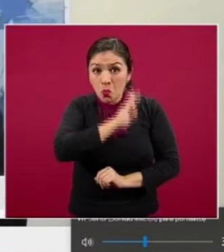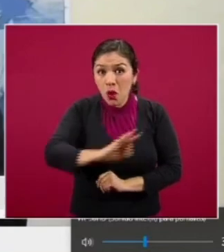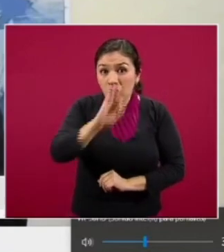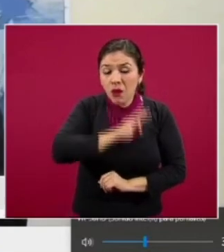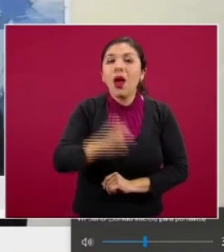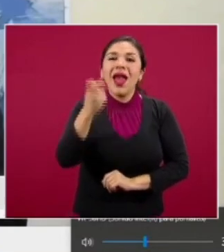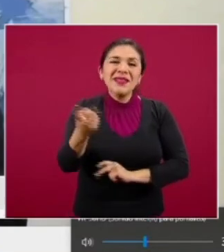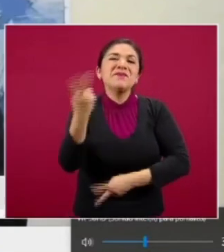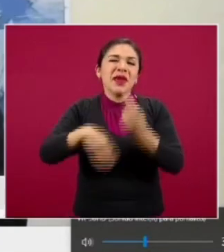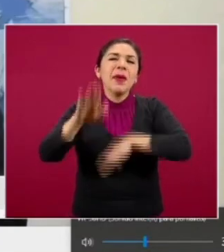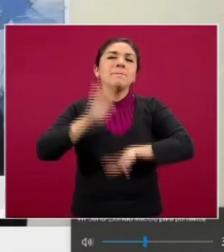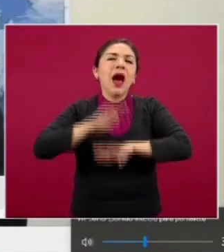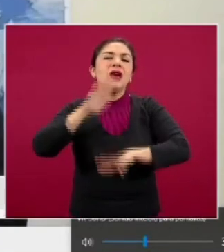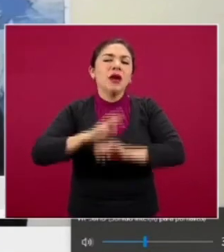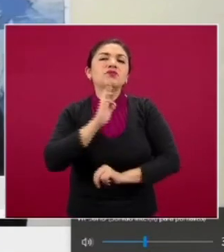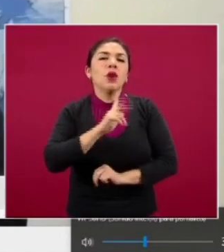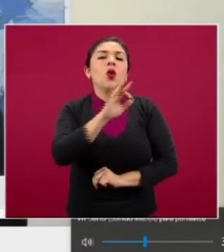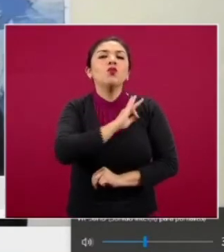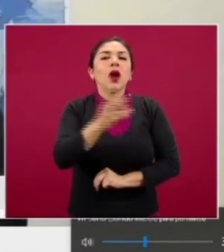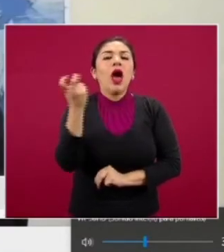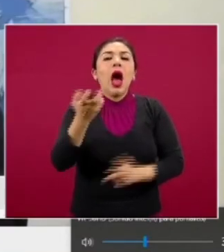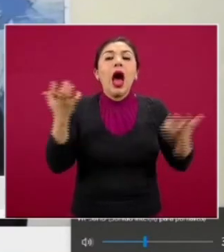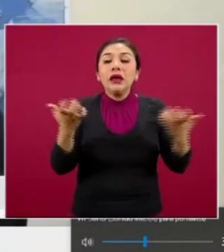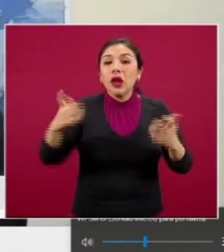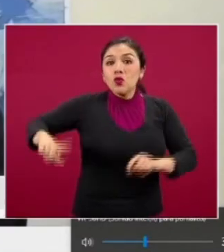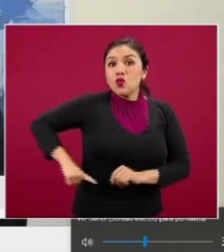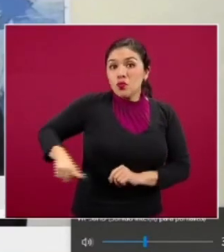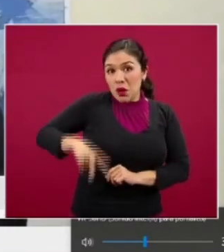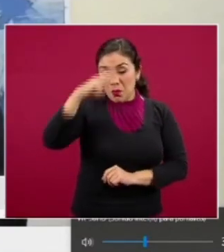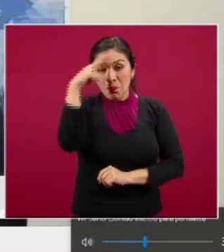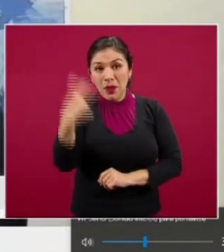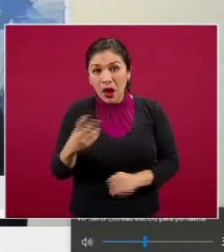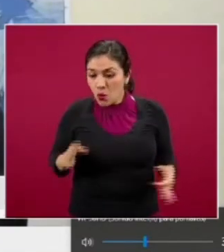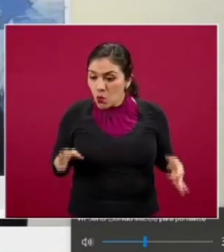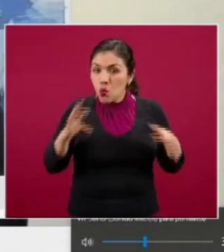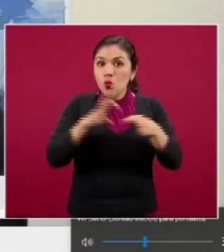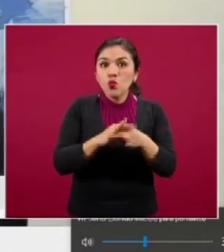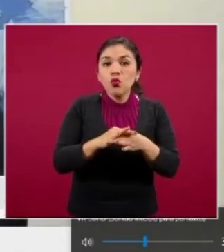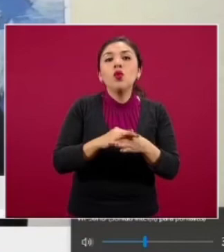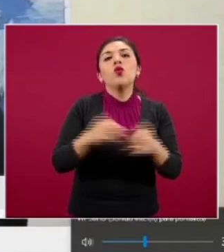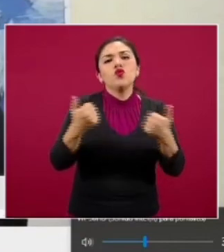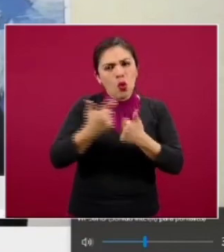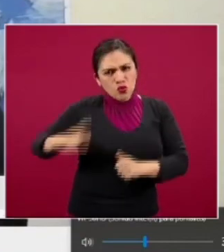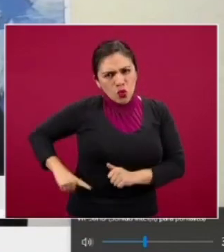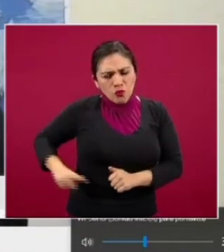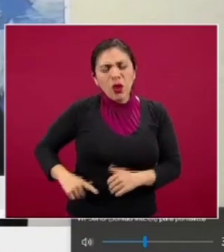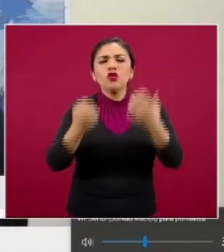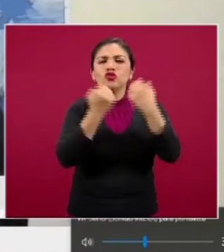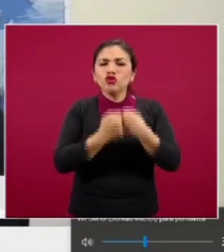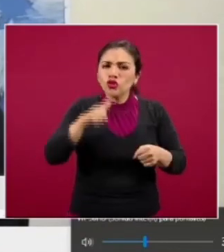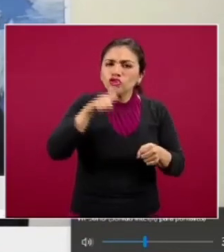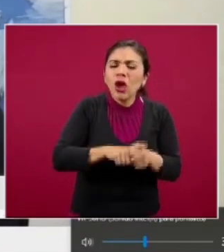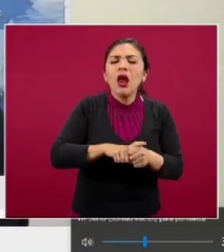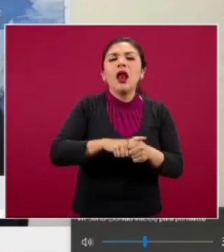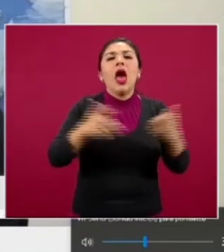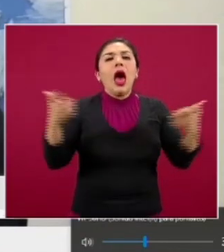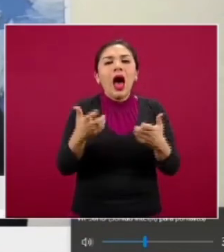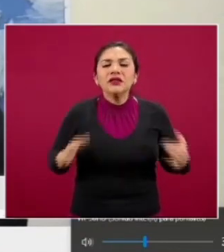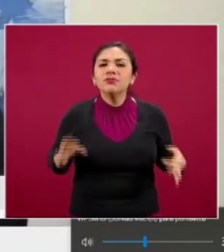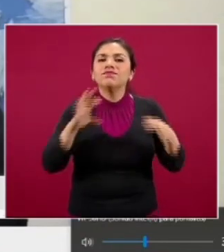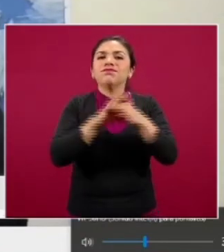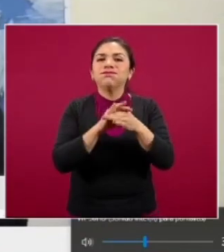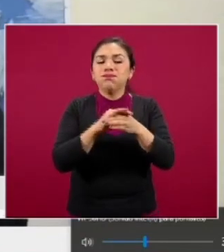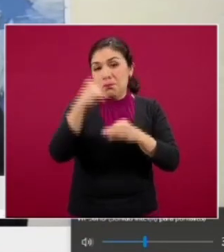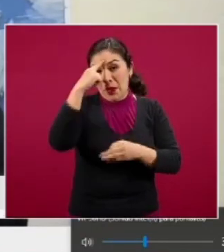más productivos y permitirán al Estado mexicano en su conjunto, el gobierno, la sociedad, construir por